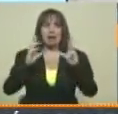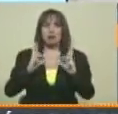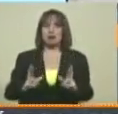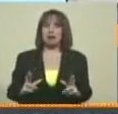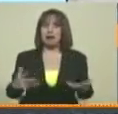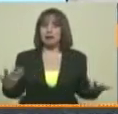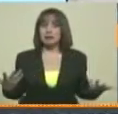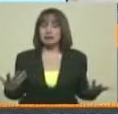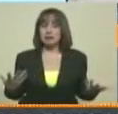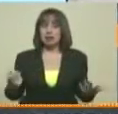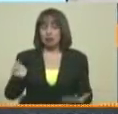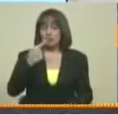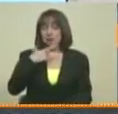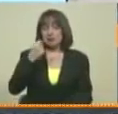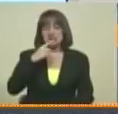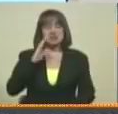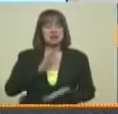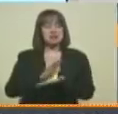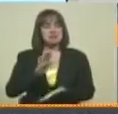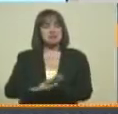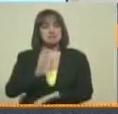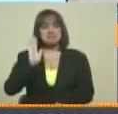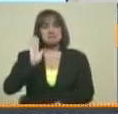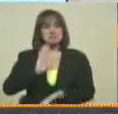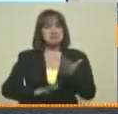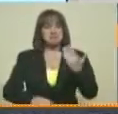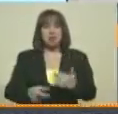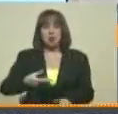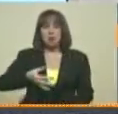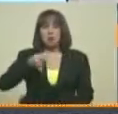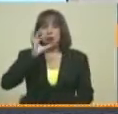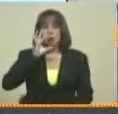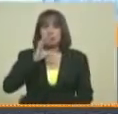Le dieron una pastillita y un guarapito.